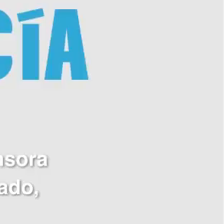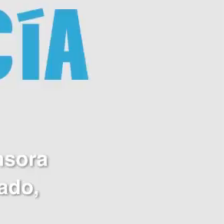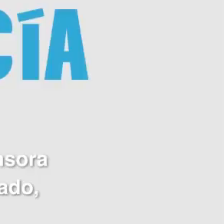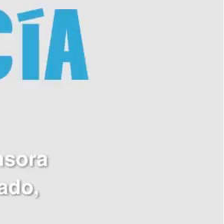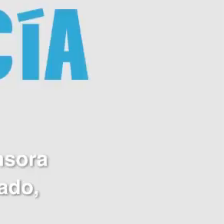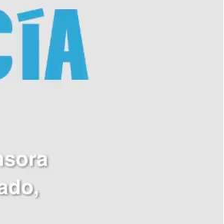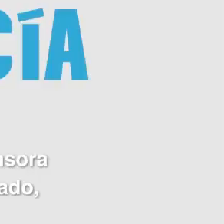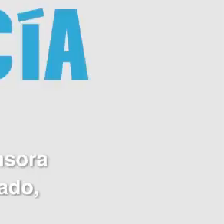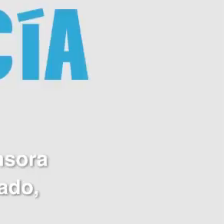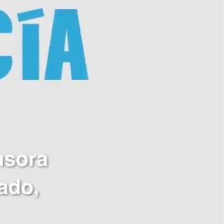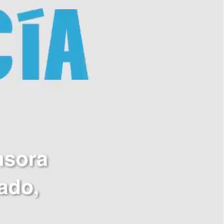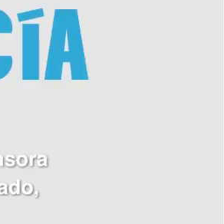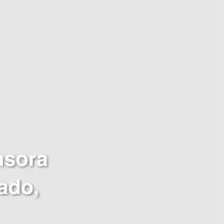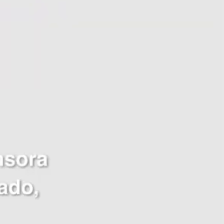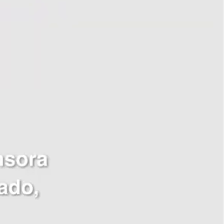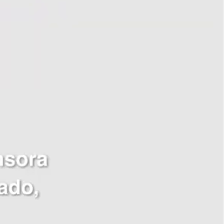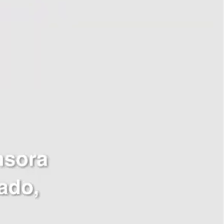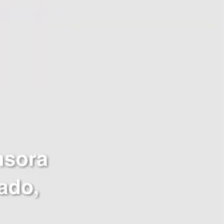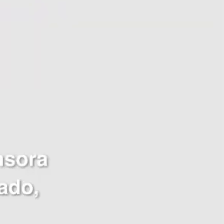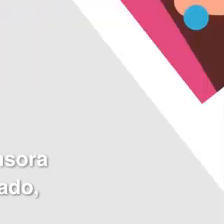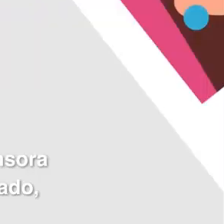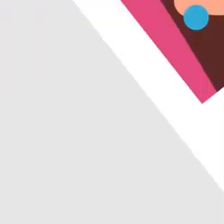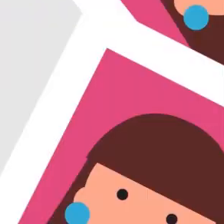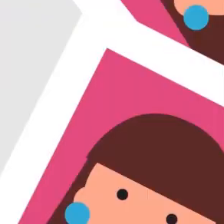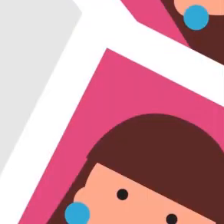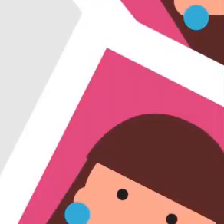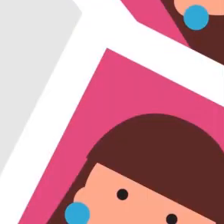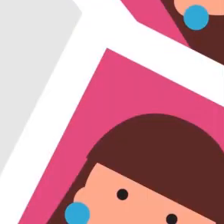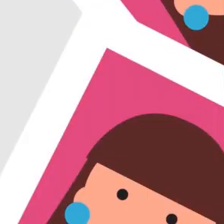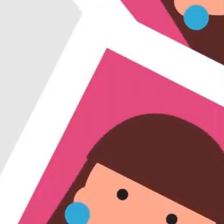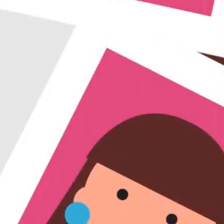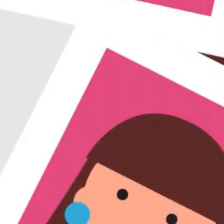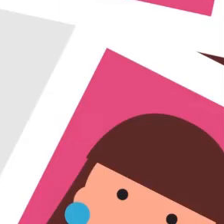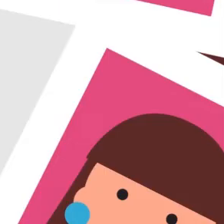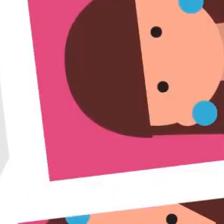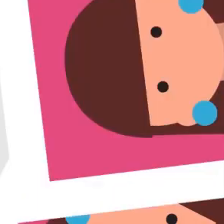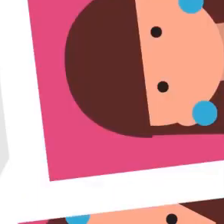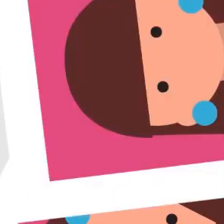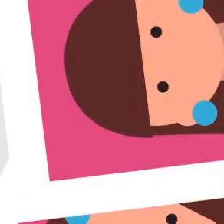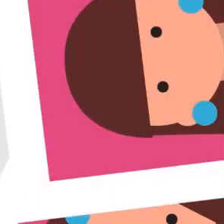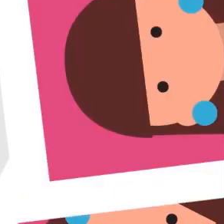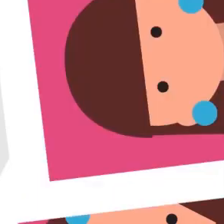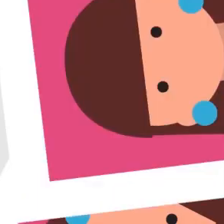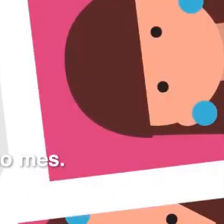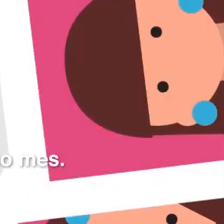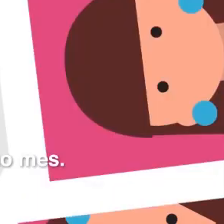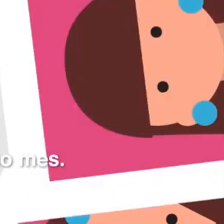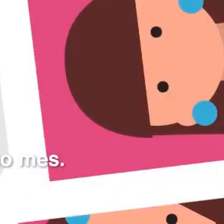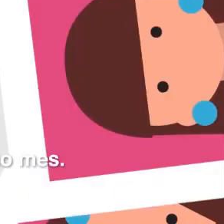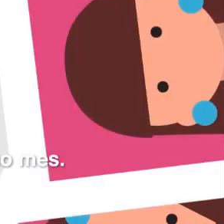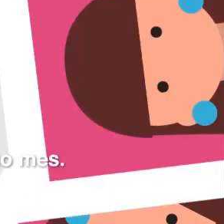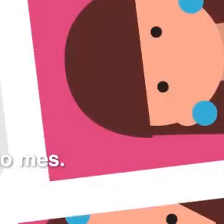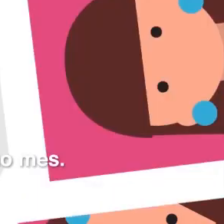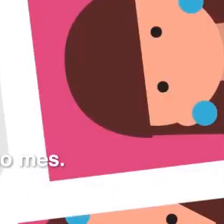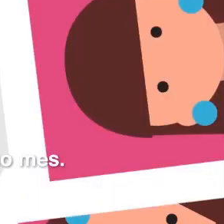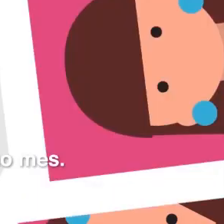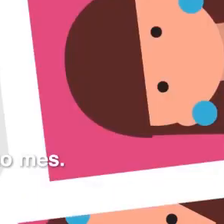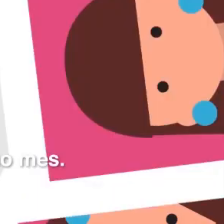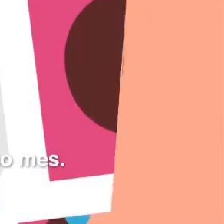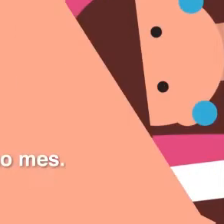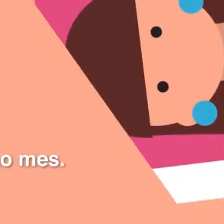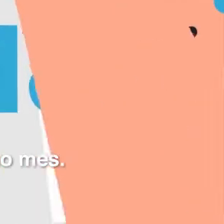defensora de los derechos de la niñez por votación unánime del Senado, asumiendo el cargo el 1 de junio de 2018 y la Defensoría de la